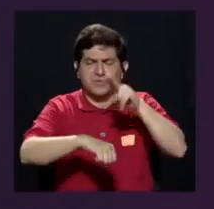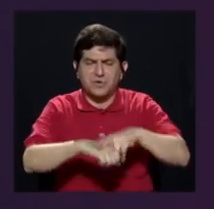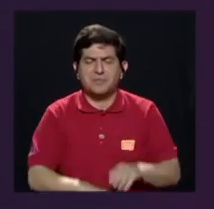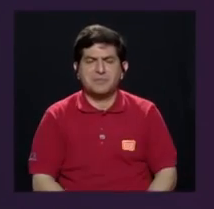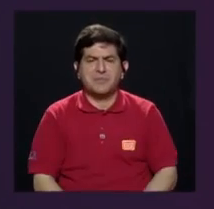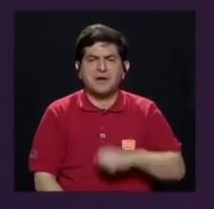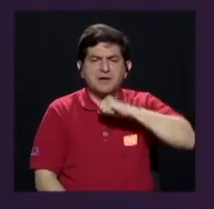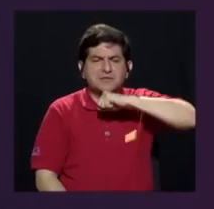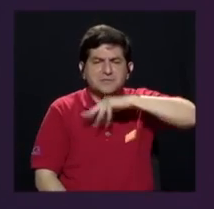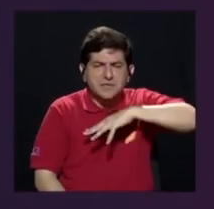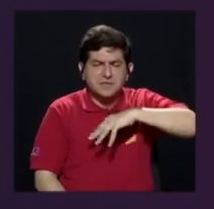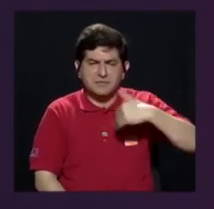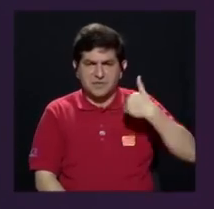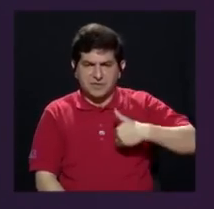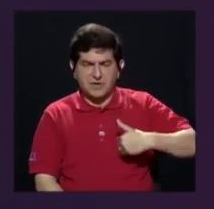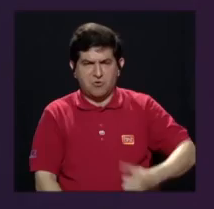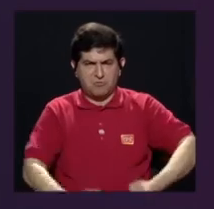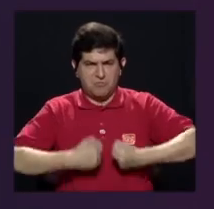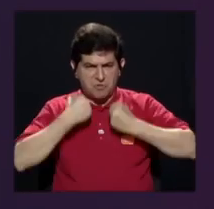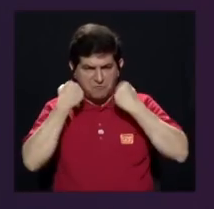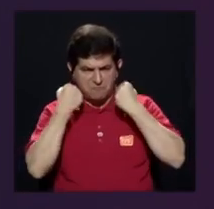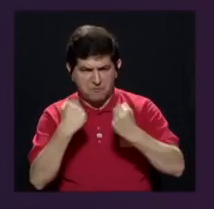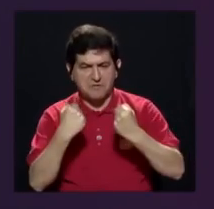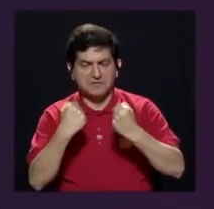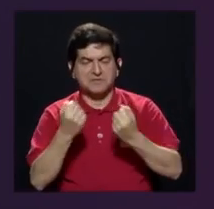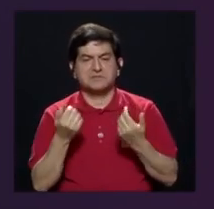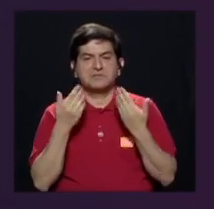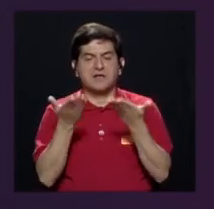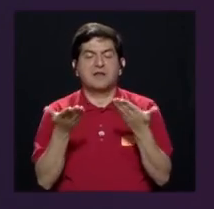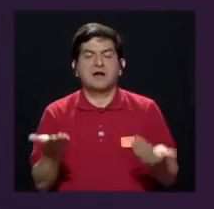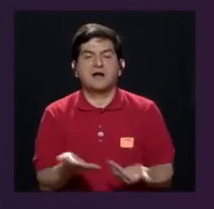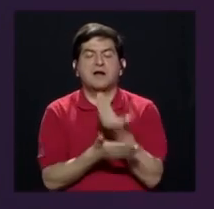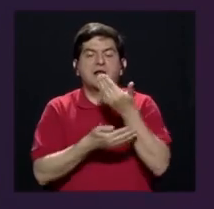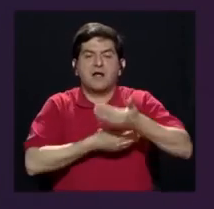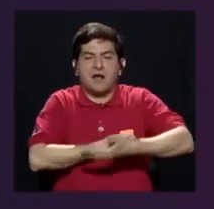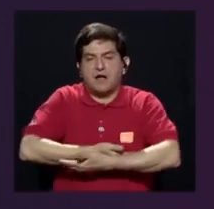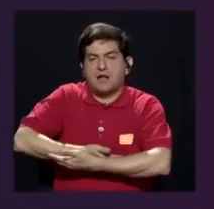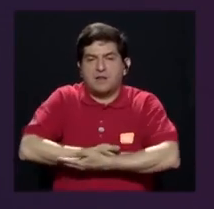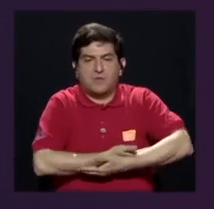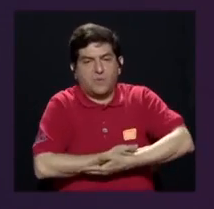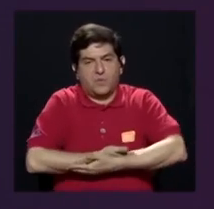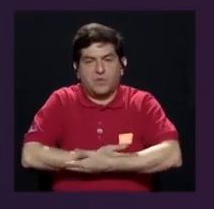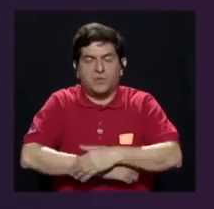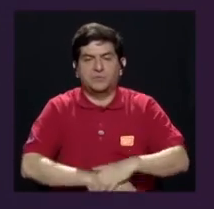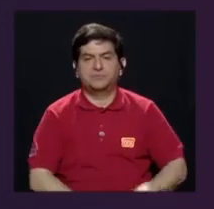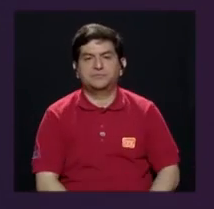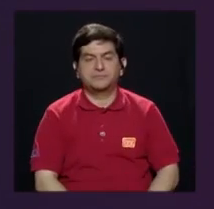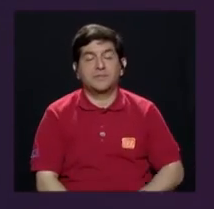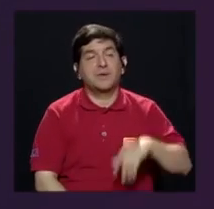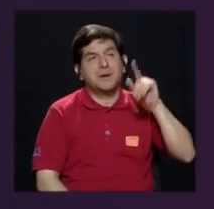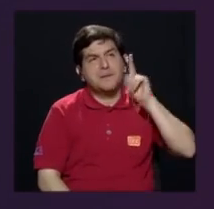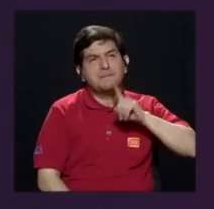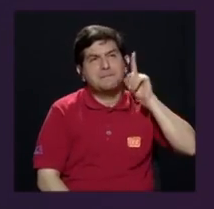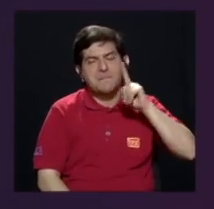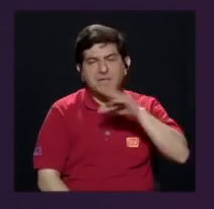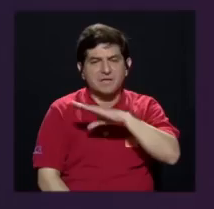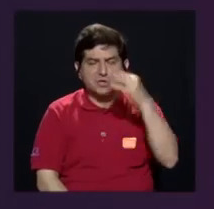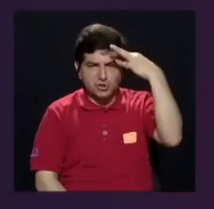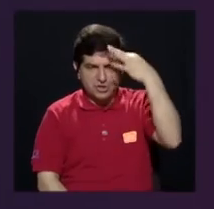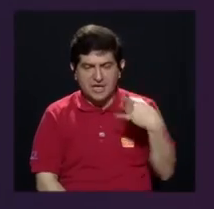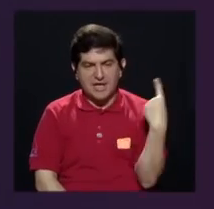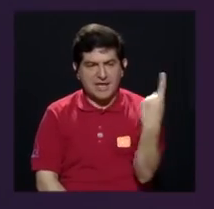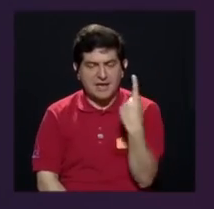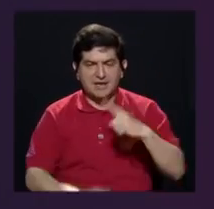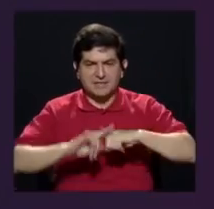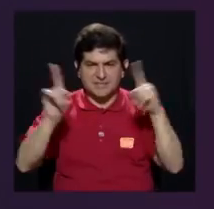semen del varón iba a fortalecer a ese nuevo bebé así es que los mitos y las creencias siempre van a estar